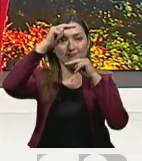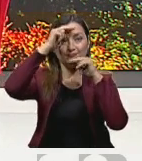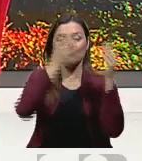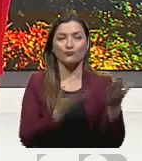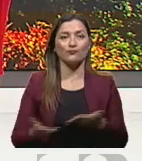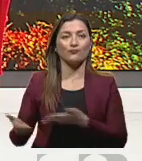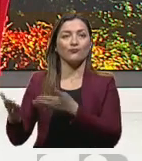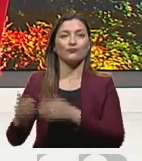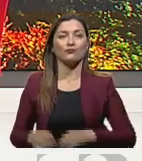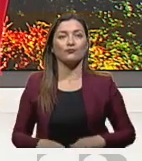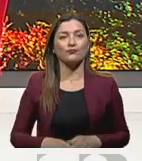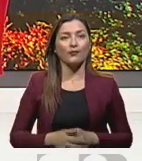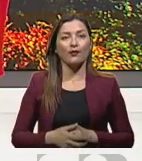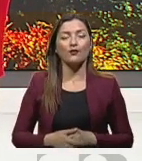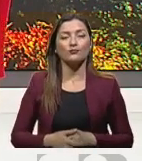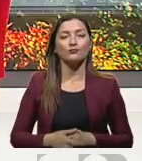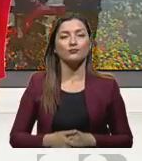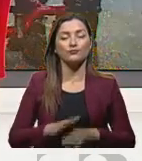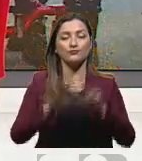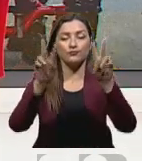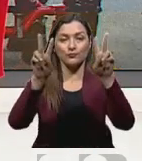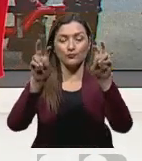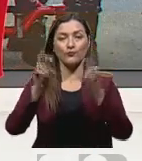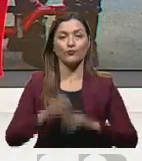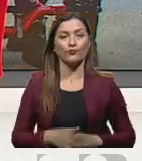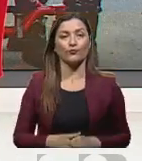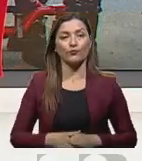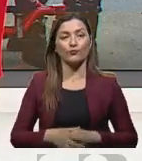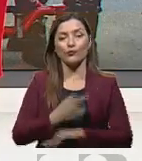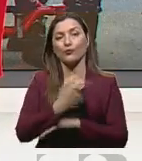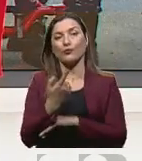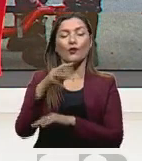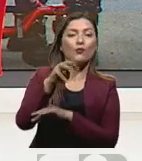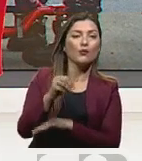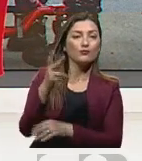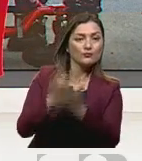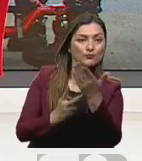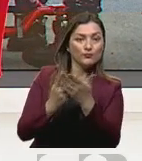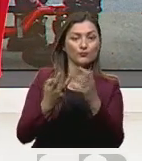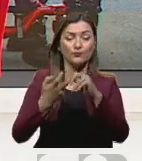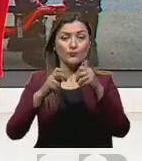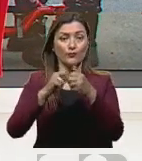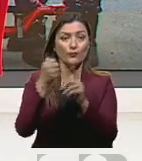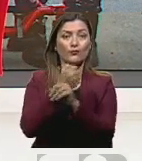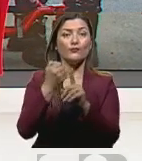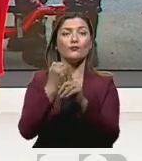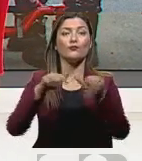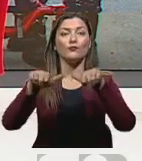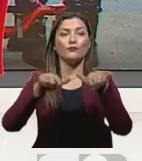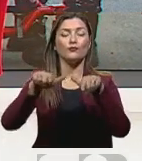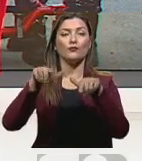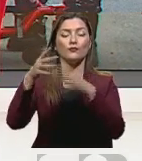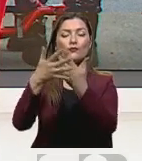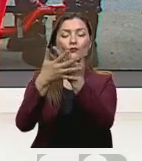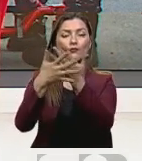les damos la bienvenida les contamos en temas de seguridad que este martes se registraron nuevos hechos de violencia en el centro de